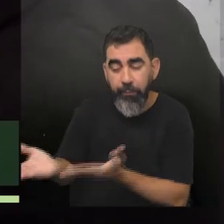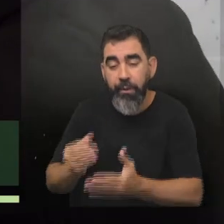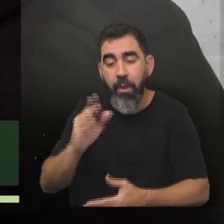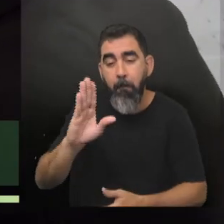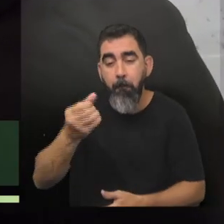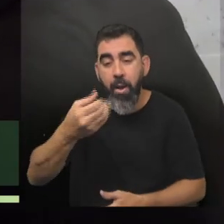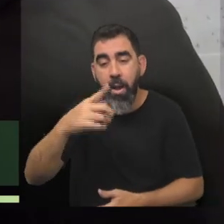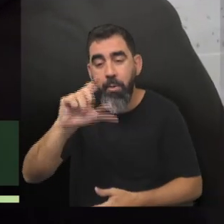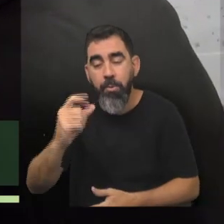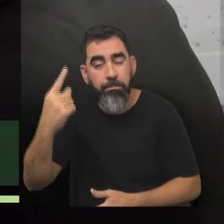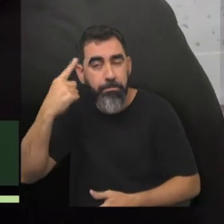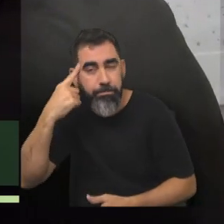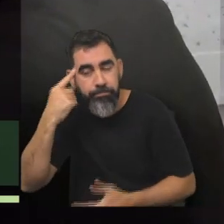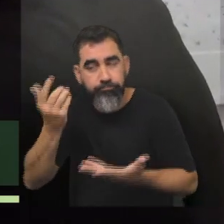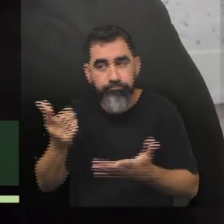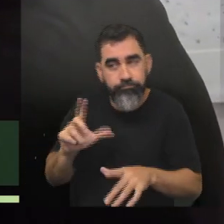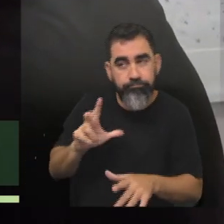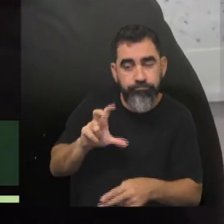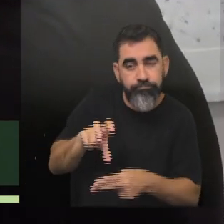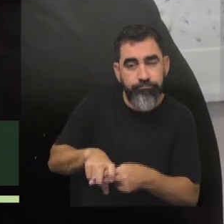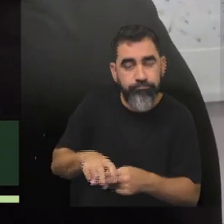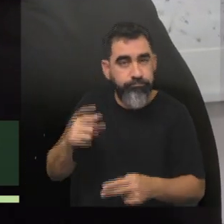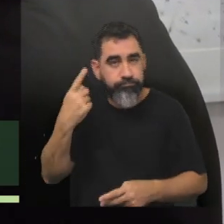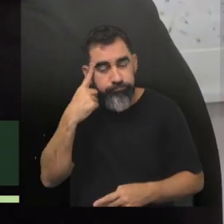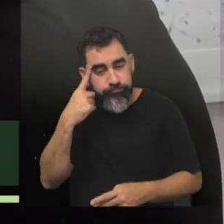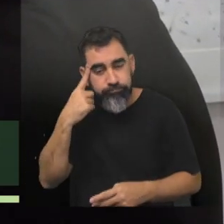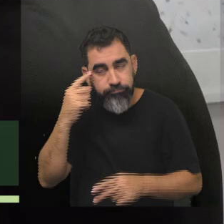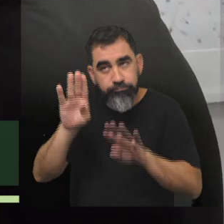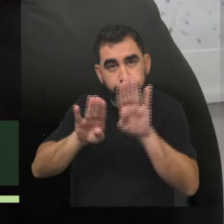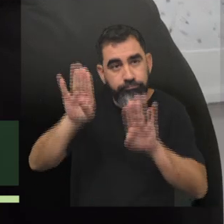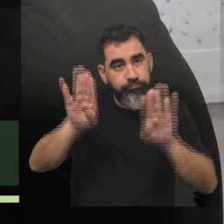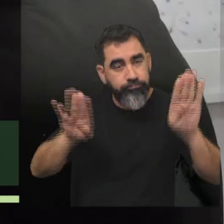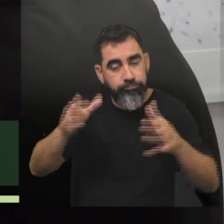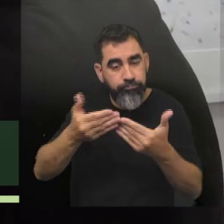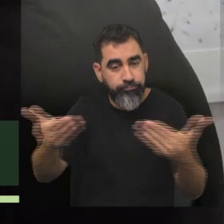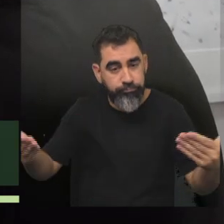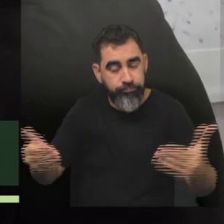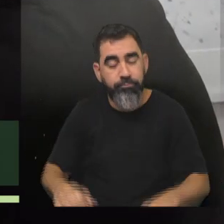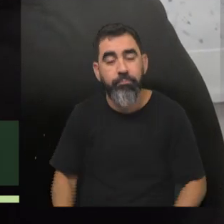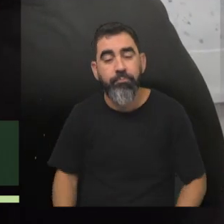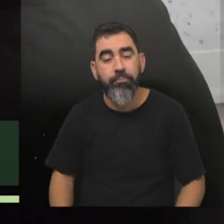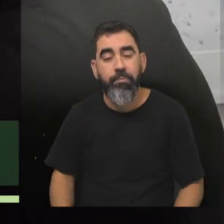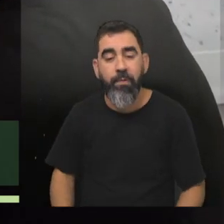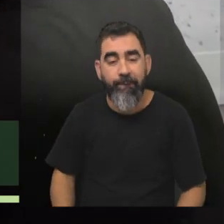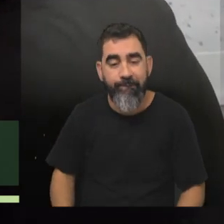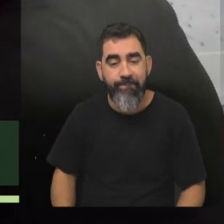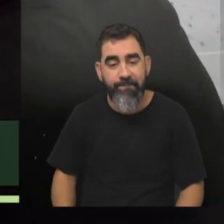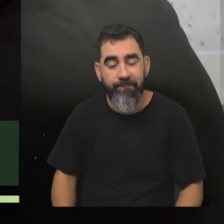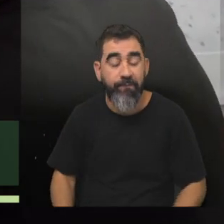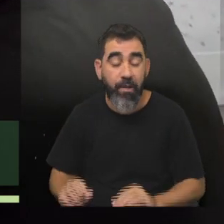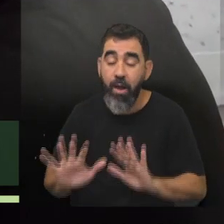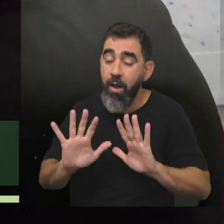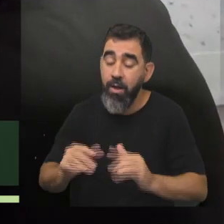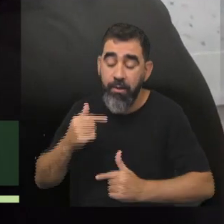A que venga a pensar un poco a estar en en el escenario y pensar una escenografía para chavier albertí que dirigía fuente ojuna y así